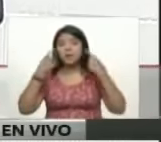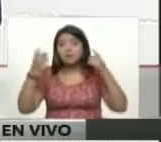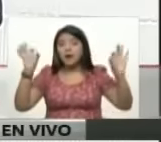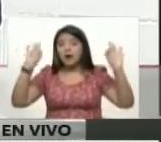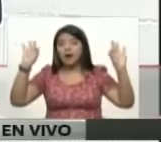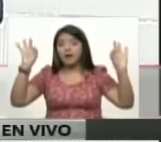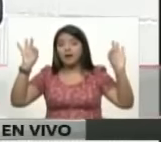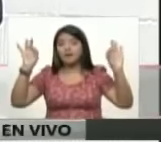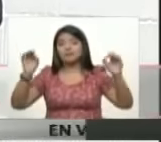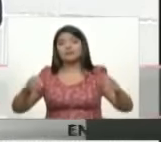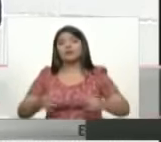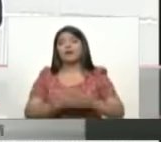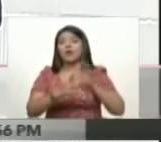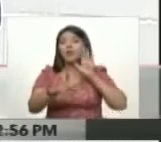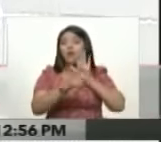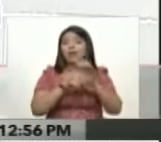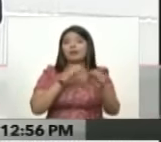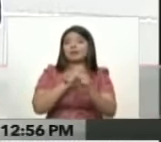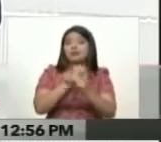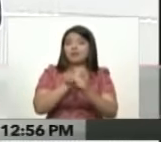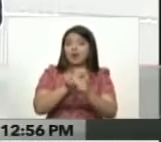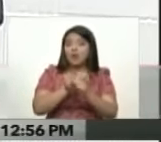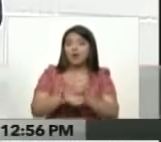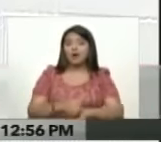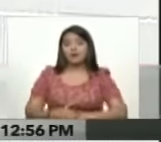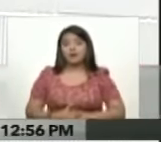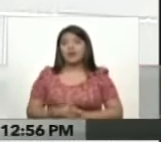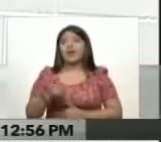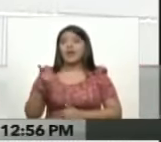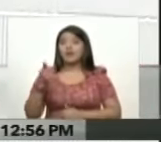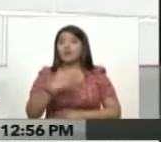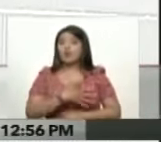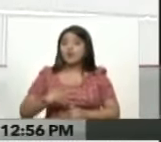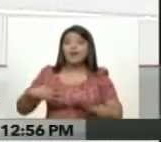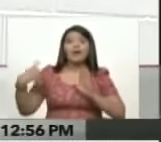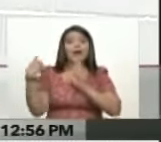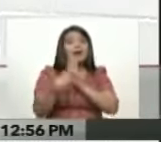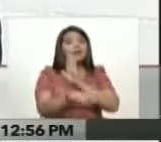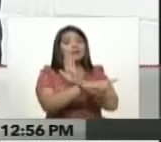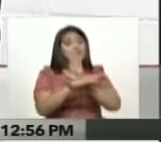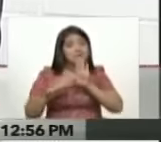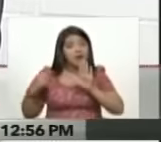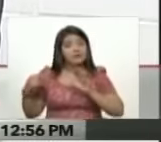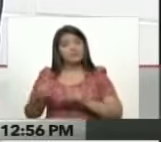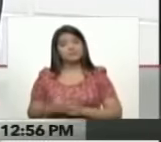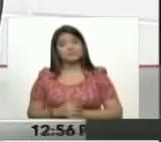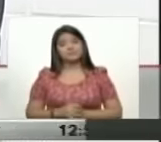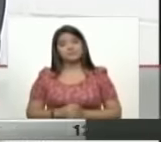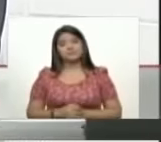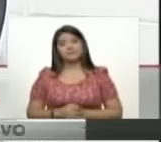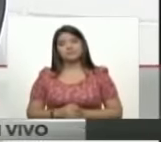alerta con la Ley del Trabajo que la quieren derogar.